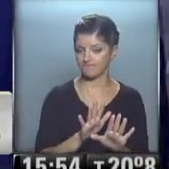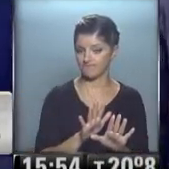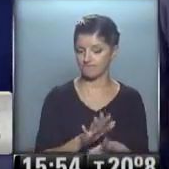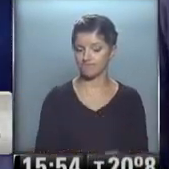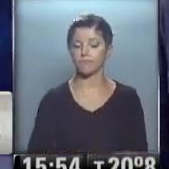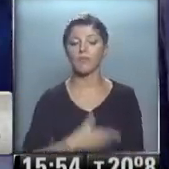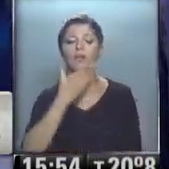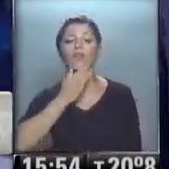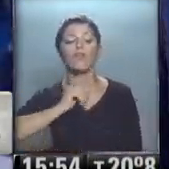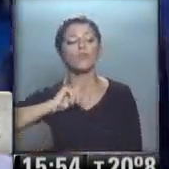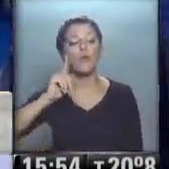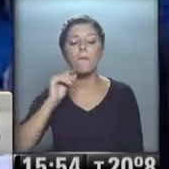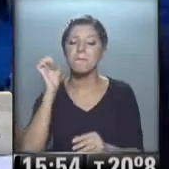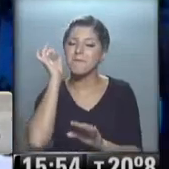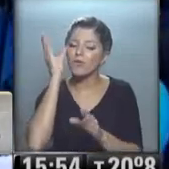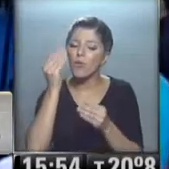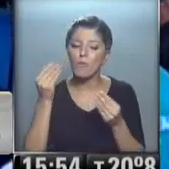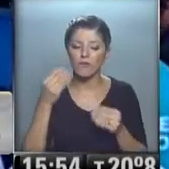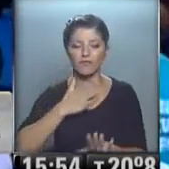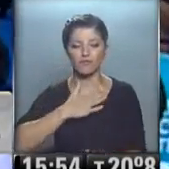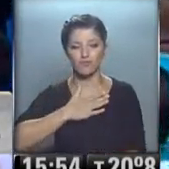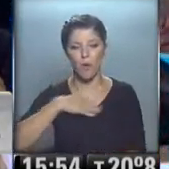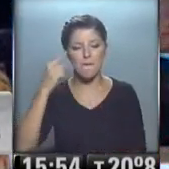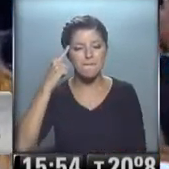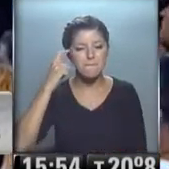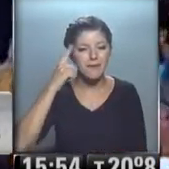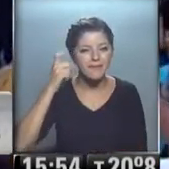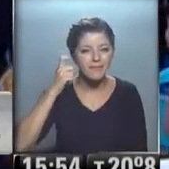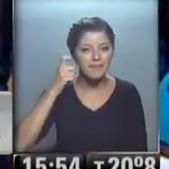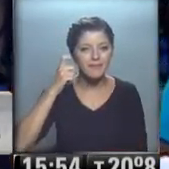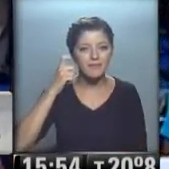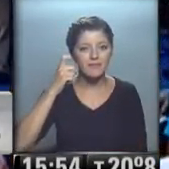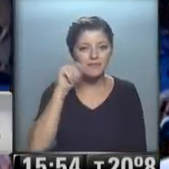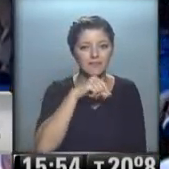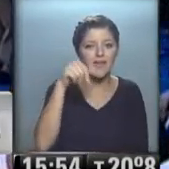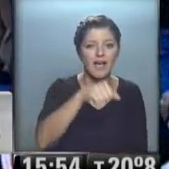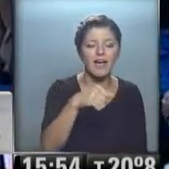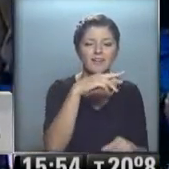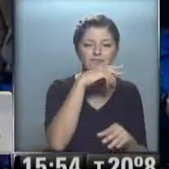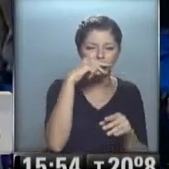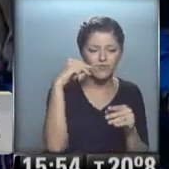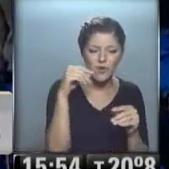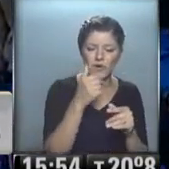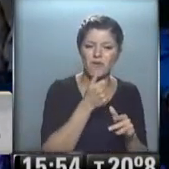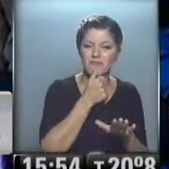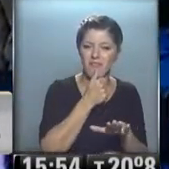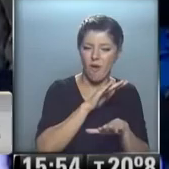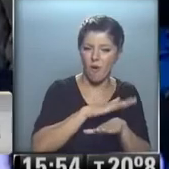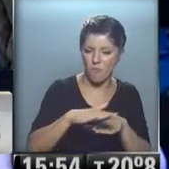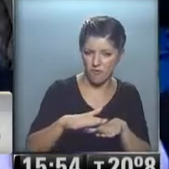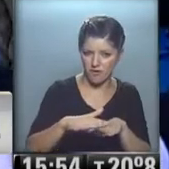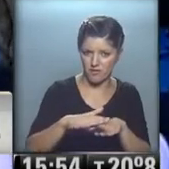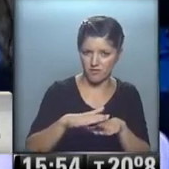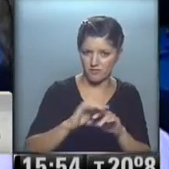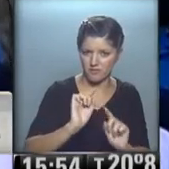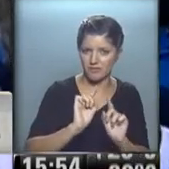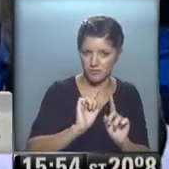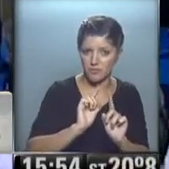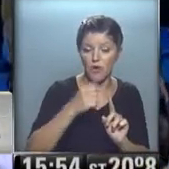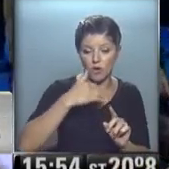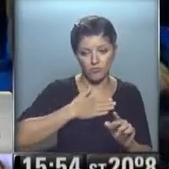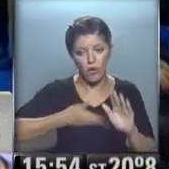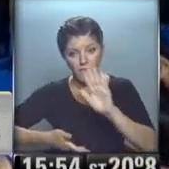Señor, perdóname por haber aprendido a soportar el olor de las aguas hervidas, de las que me puedo